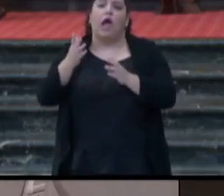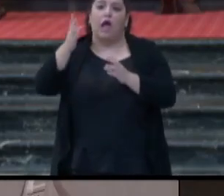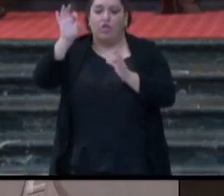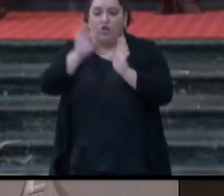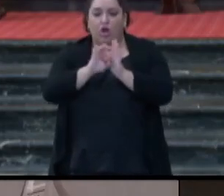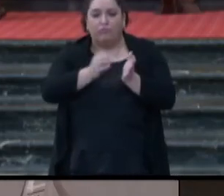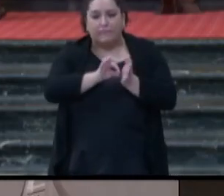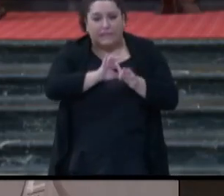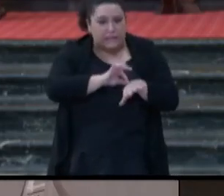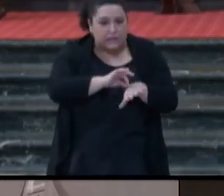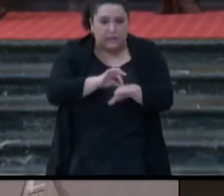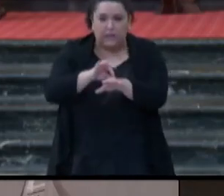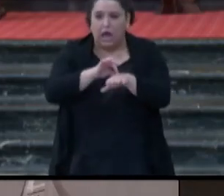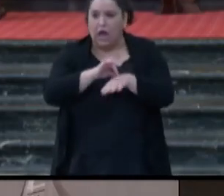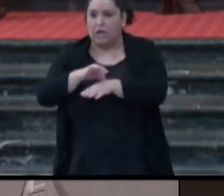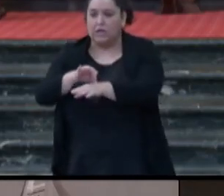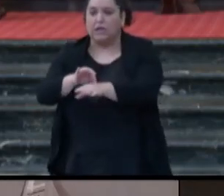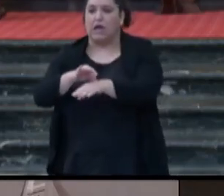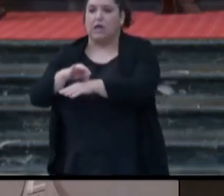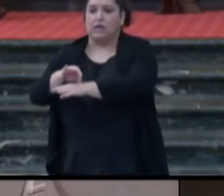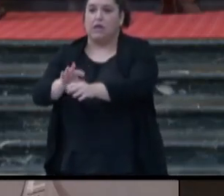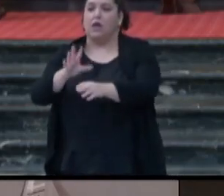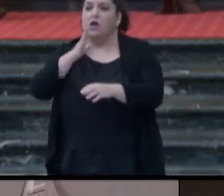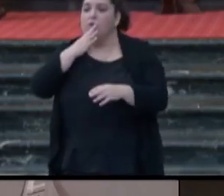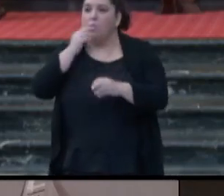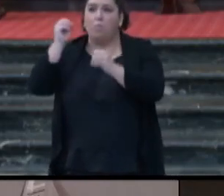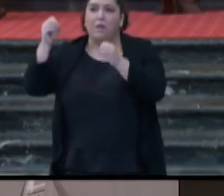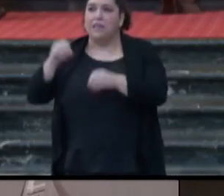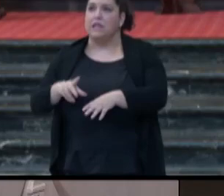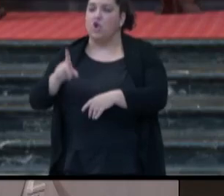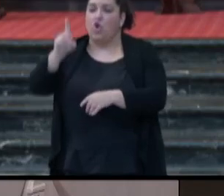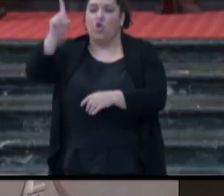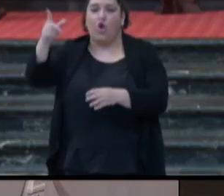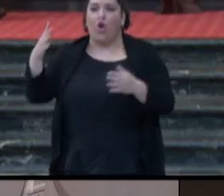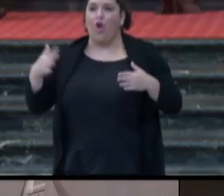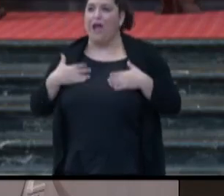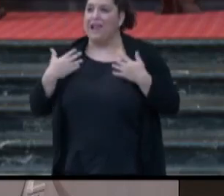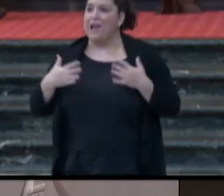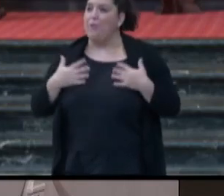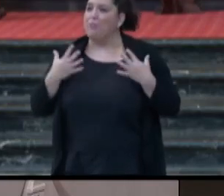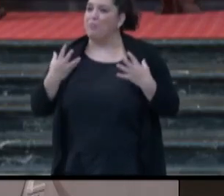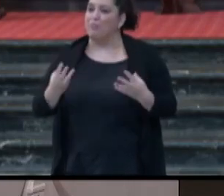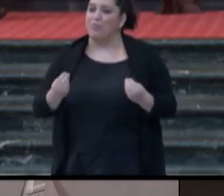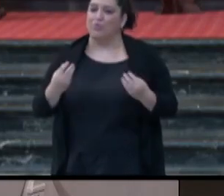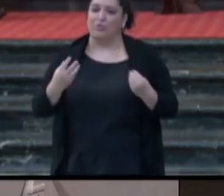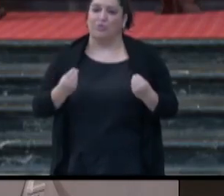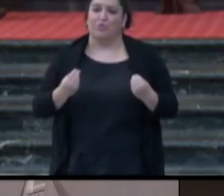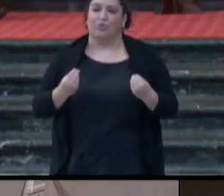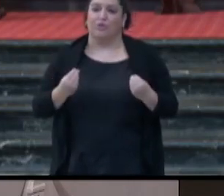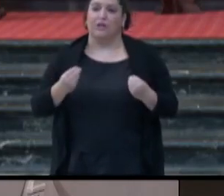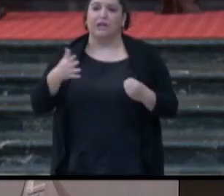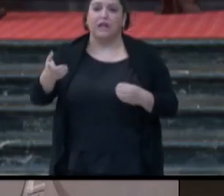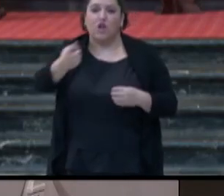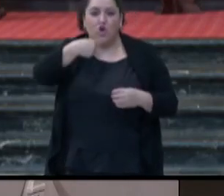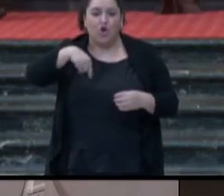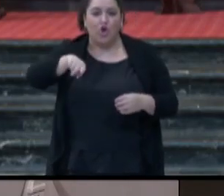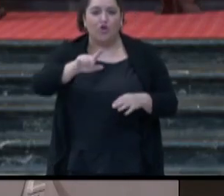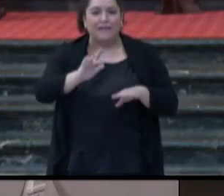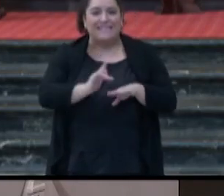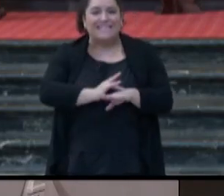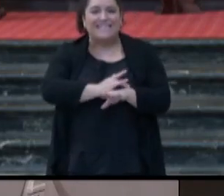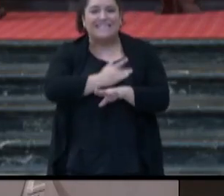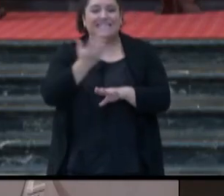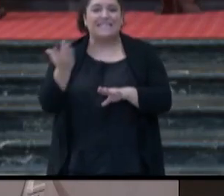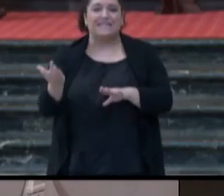allá Pues Bendito sea Dios nos alegramos mucho de que todos además seamos sensibles a esta